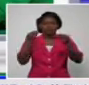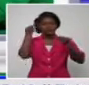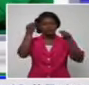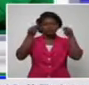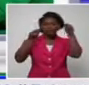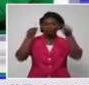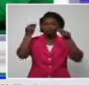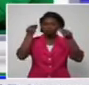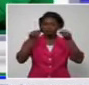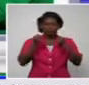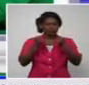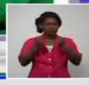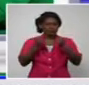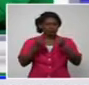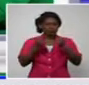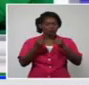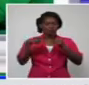fuertemente.